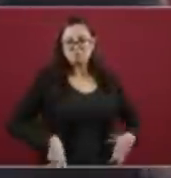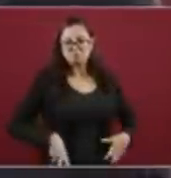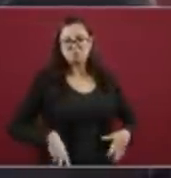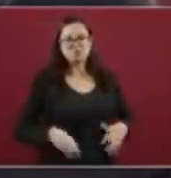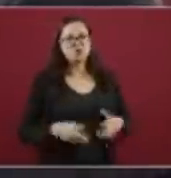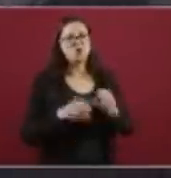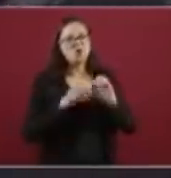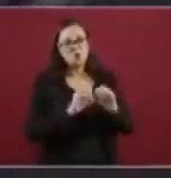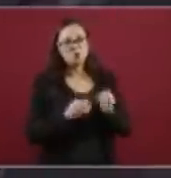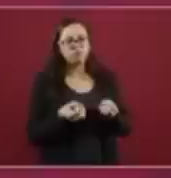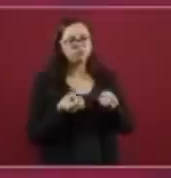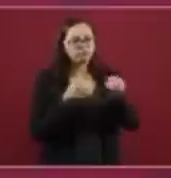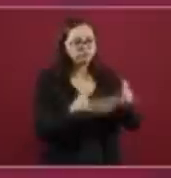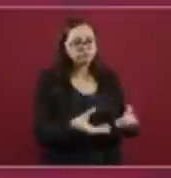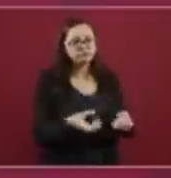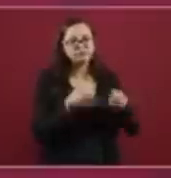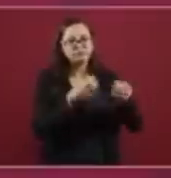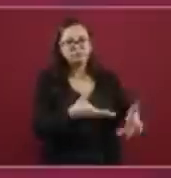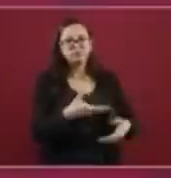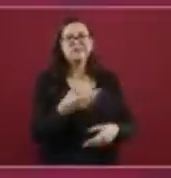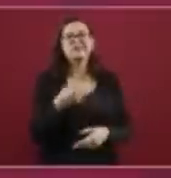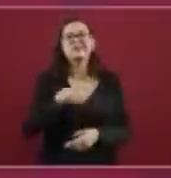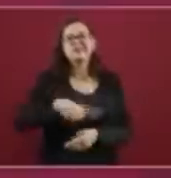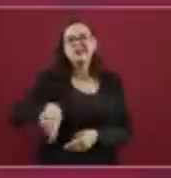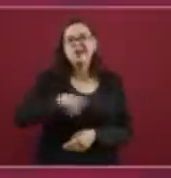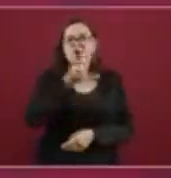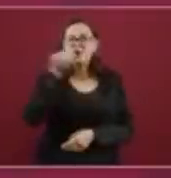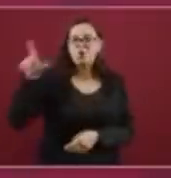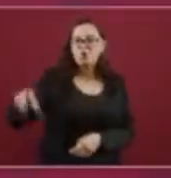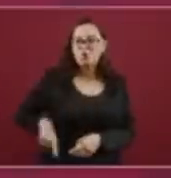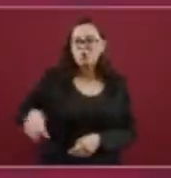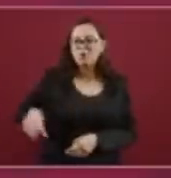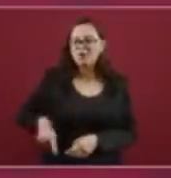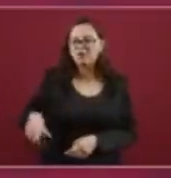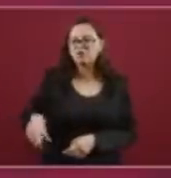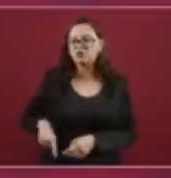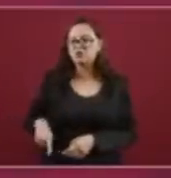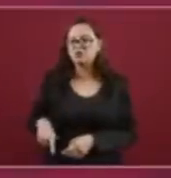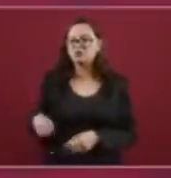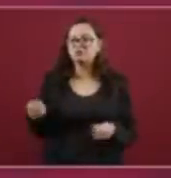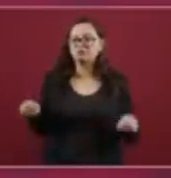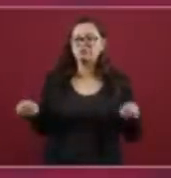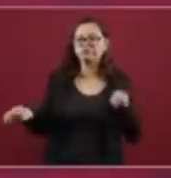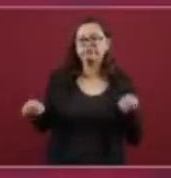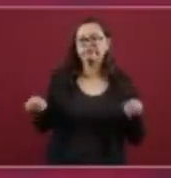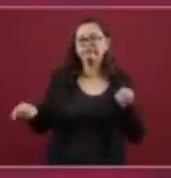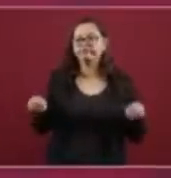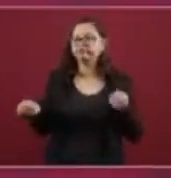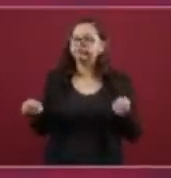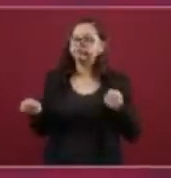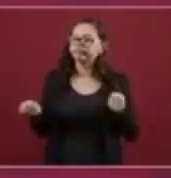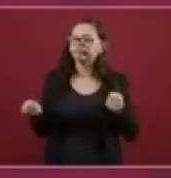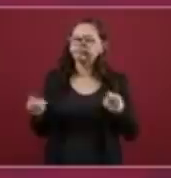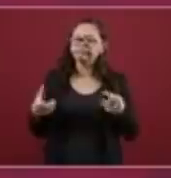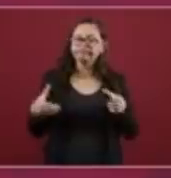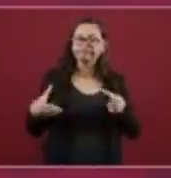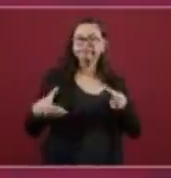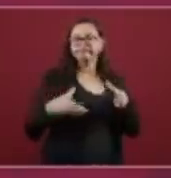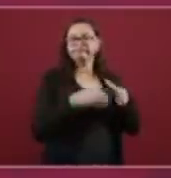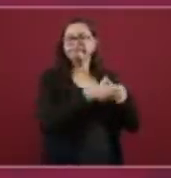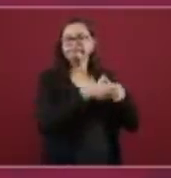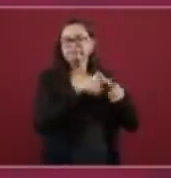del gobierno para beneficio de una minoría rapaz a costa